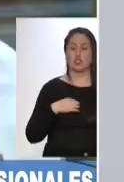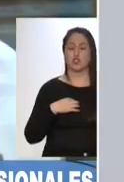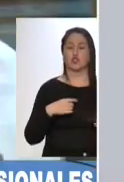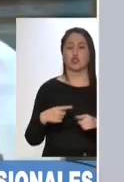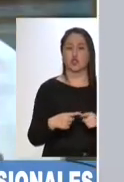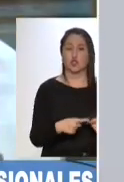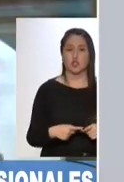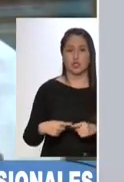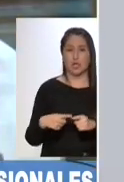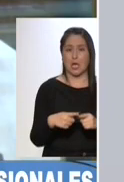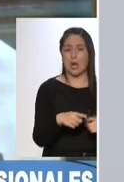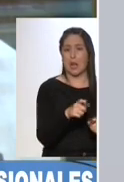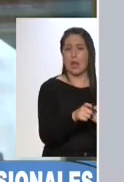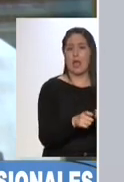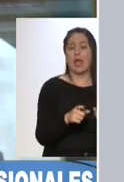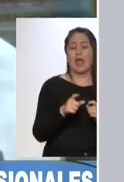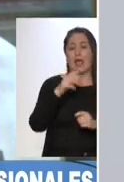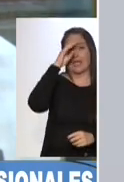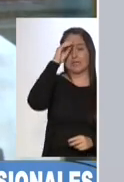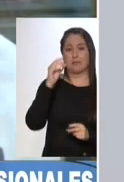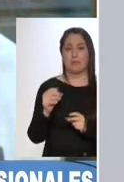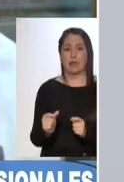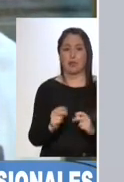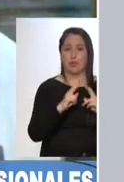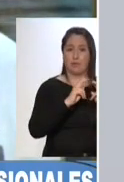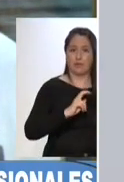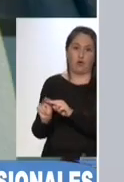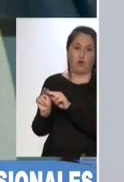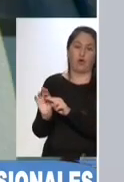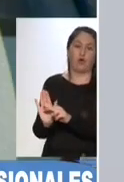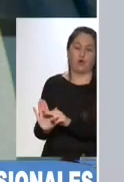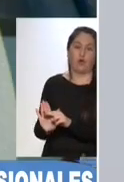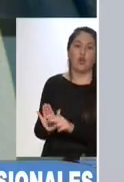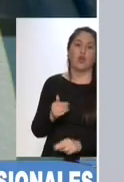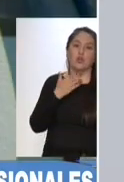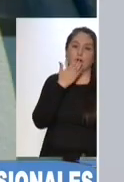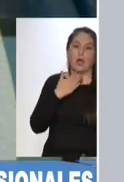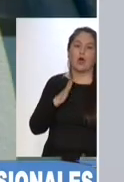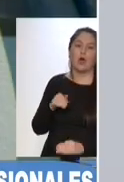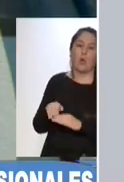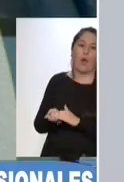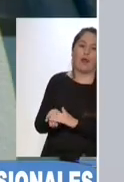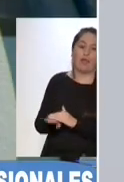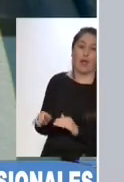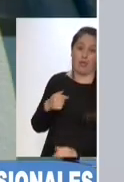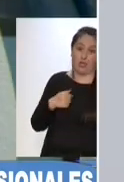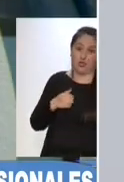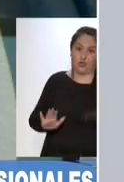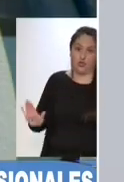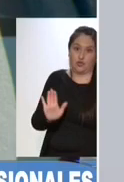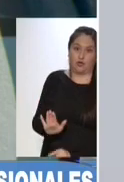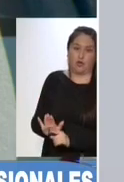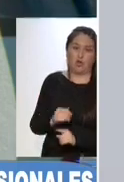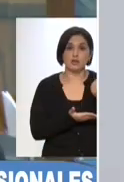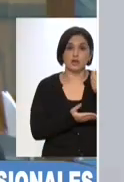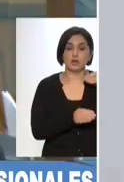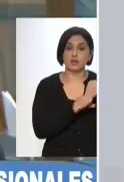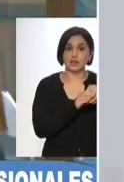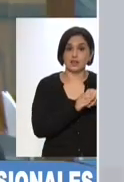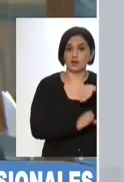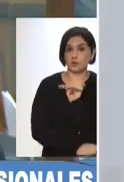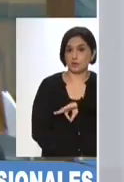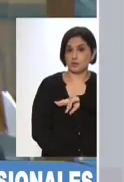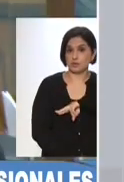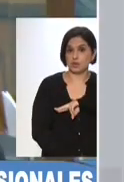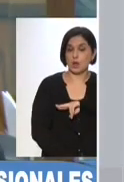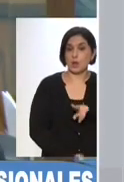se puede... ¿Cómo poder manejar estos fondos a partir de las cotizaciones de las personas? Pero la complicación más